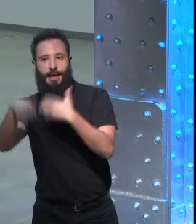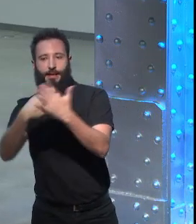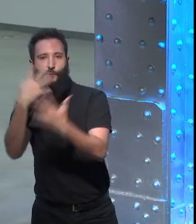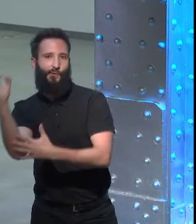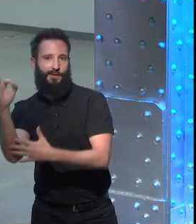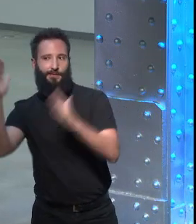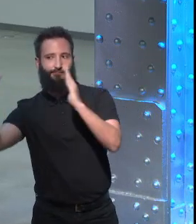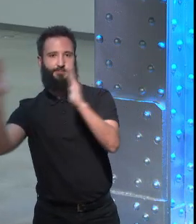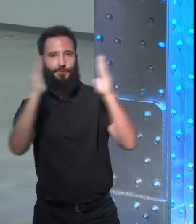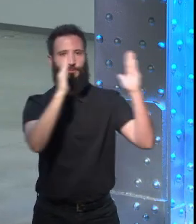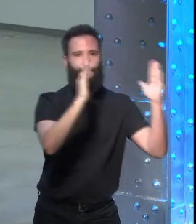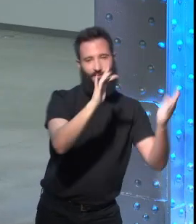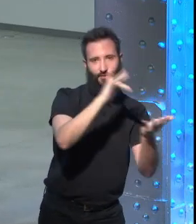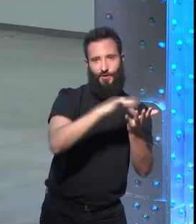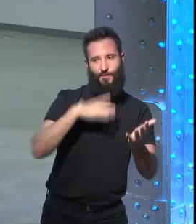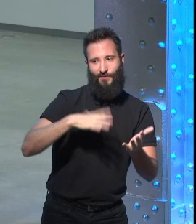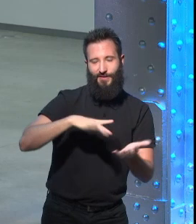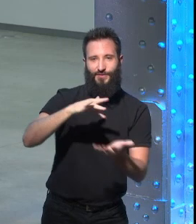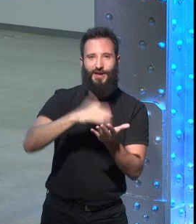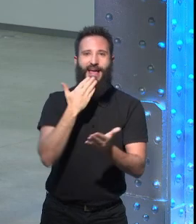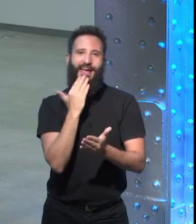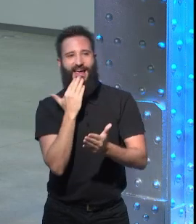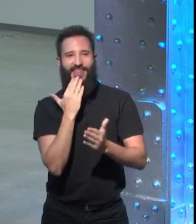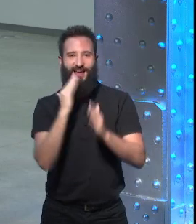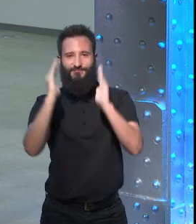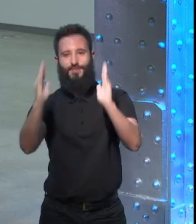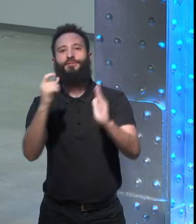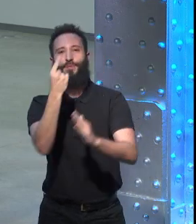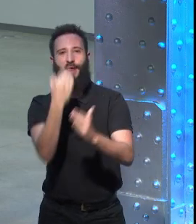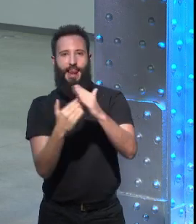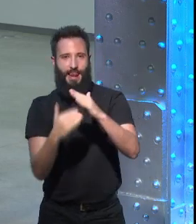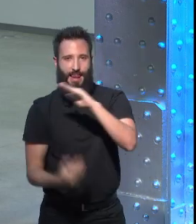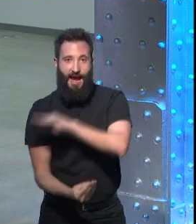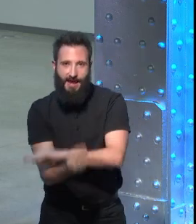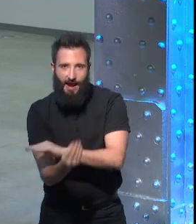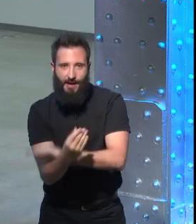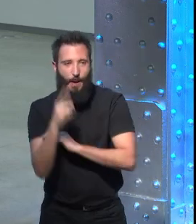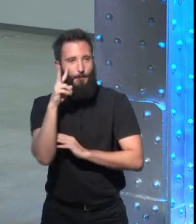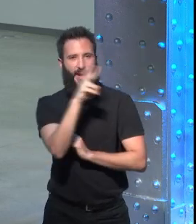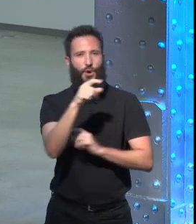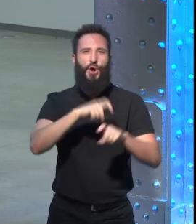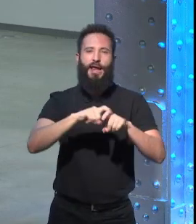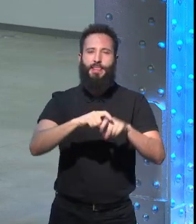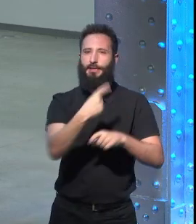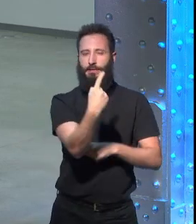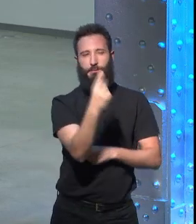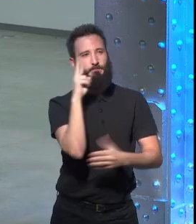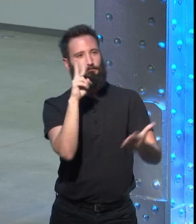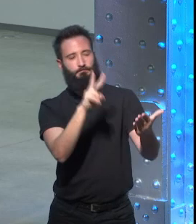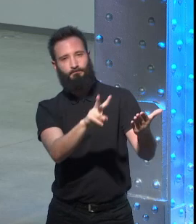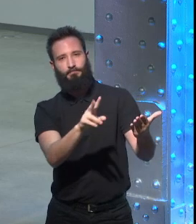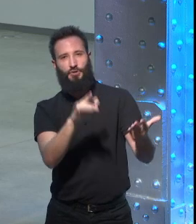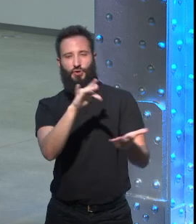ese tramo de edades en los millennials y vemos una de las características que